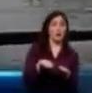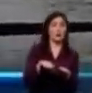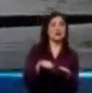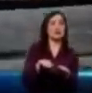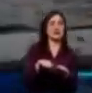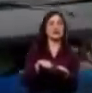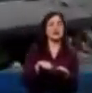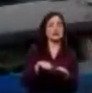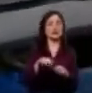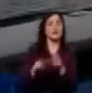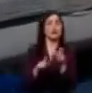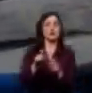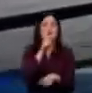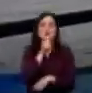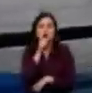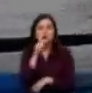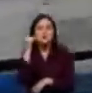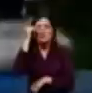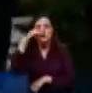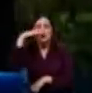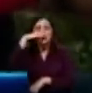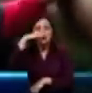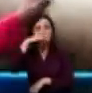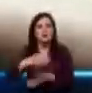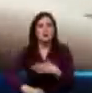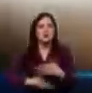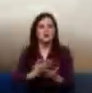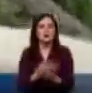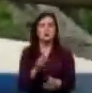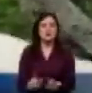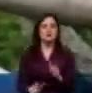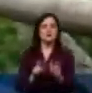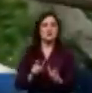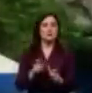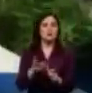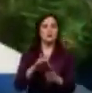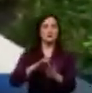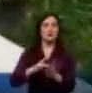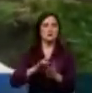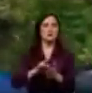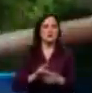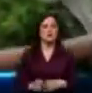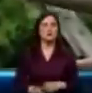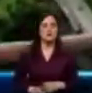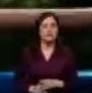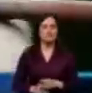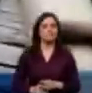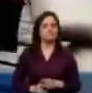las señoras de la tercera edad, también los niños y en sí todos los ciudadanos corren peligro en este momento porque